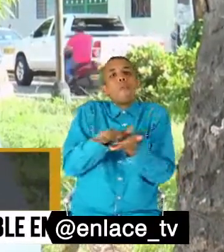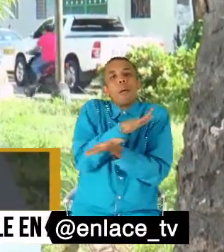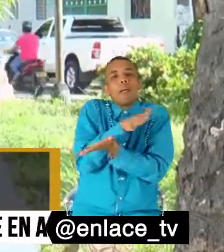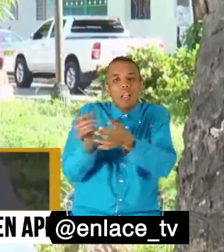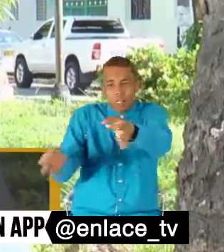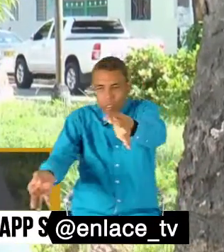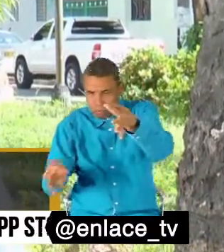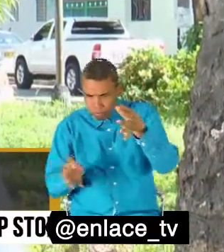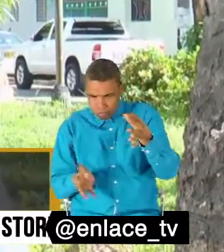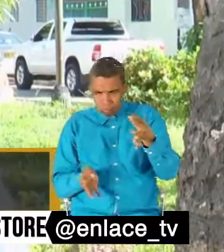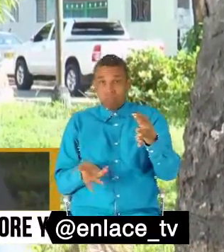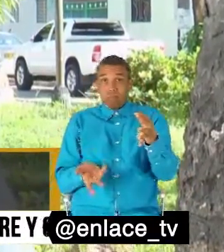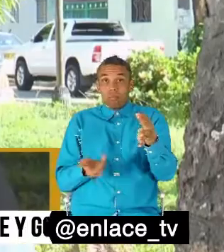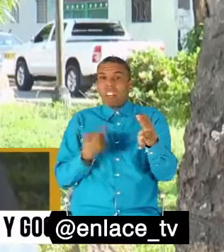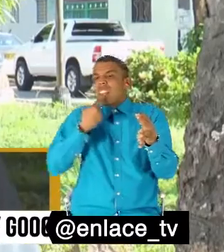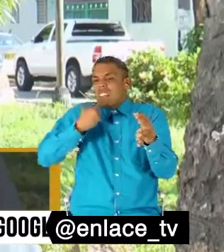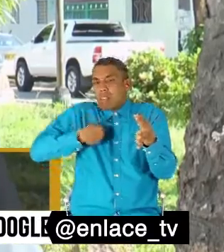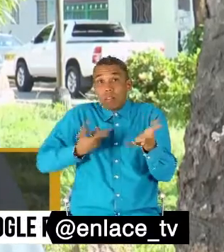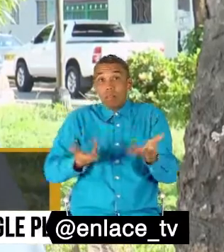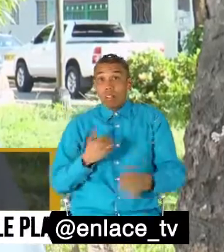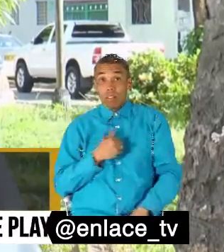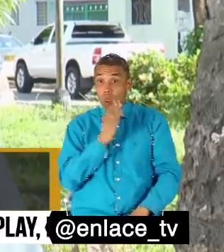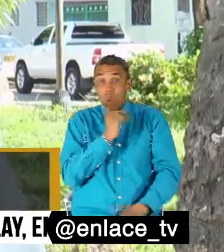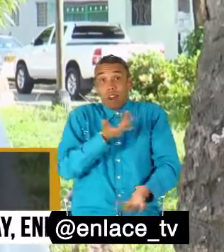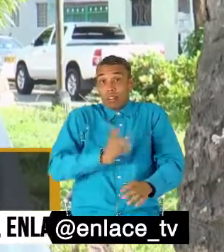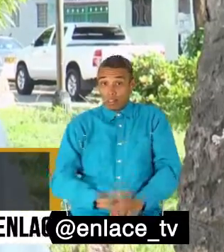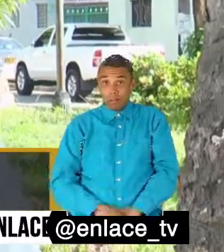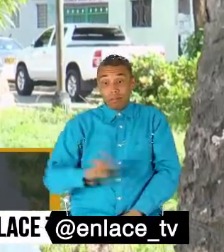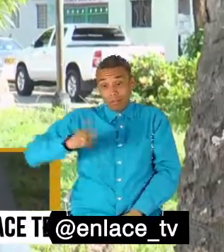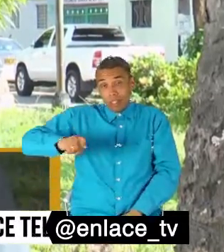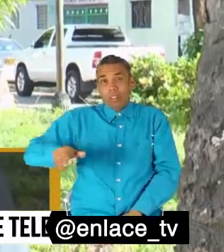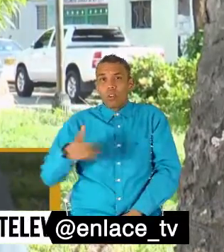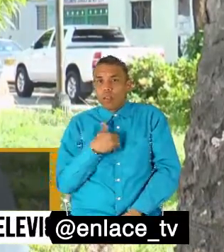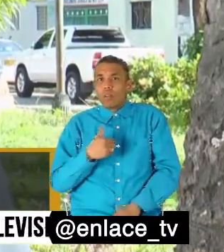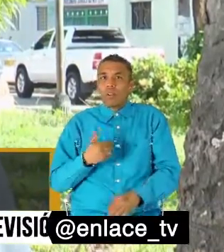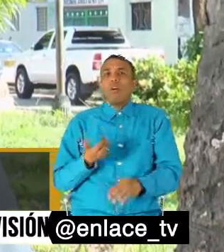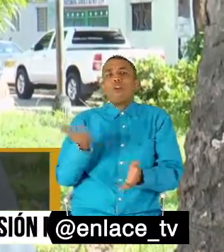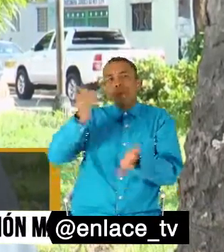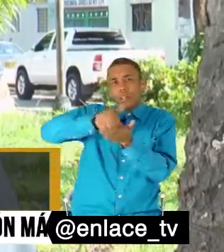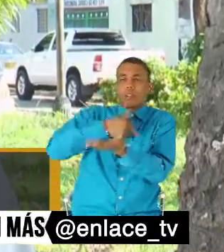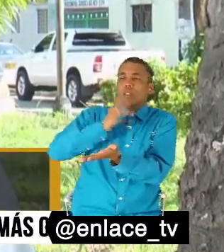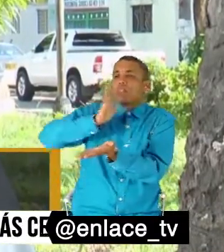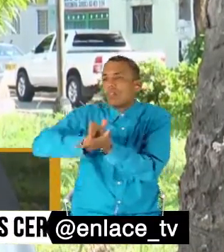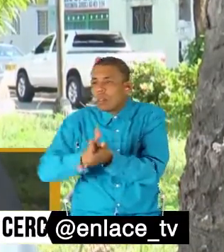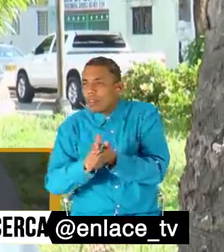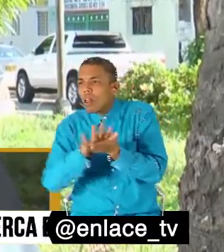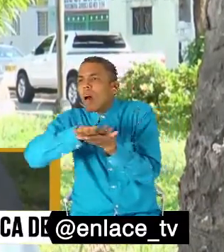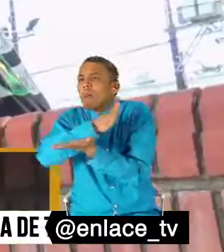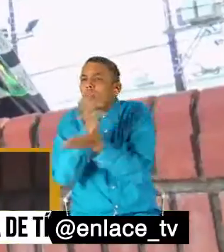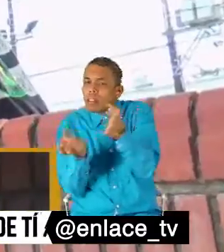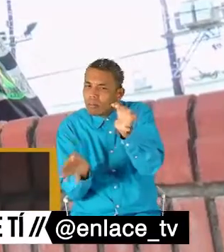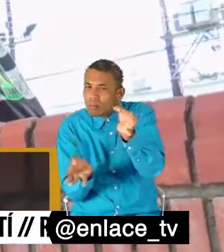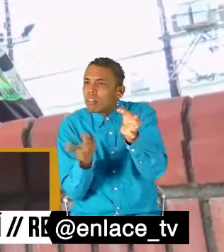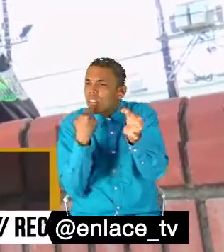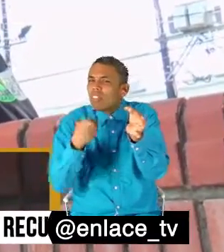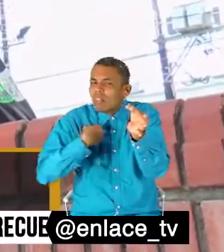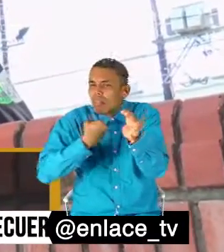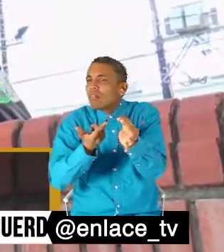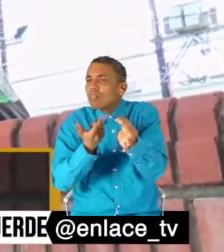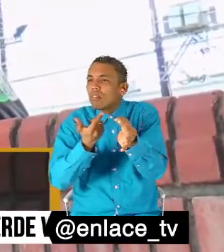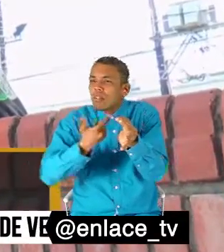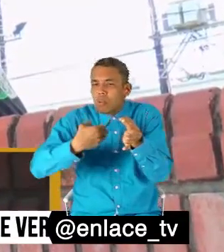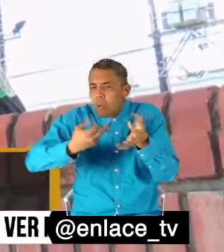eso hace ya 35 días. Eso no me parece que sea eso normal. Don Pedro asegura